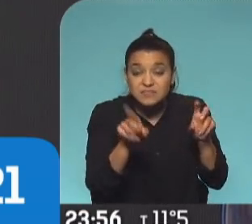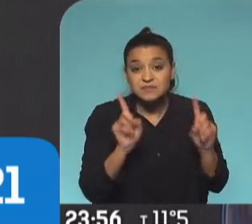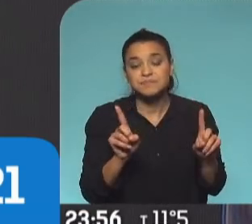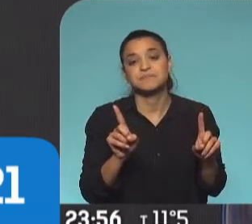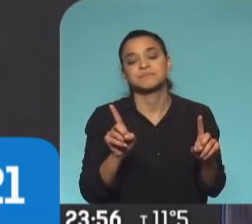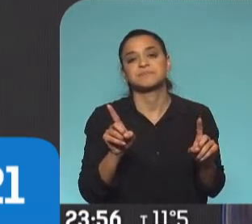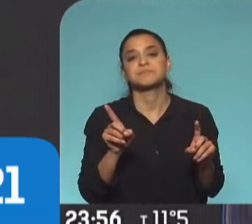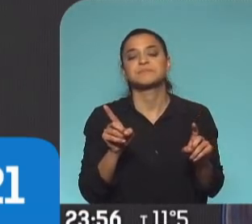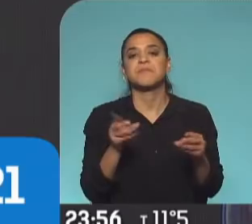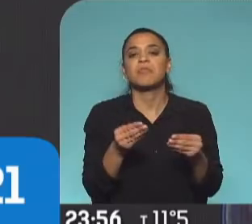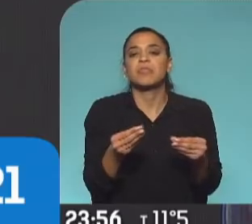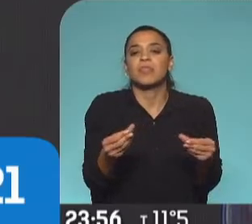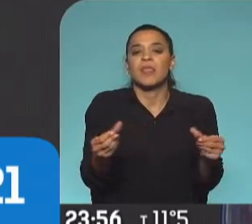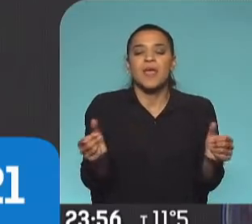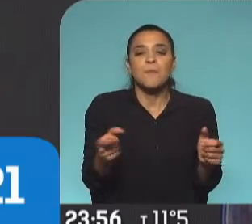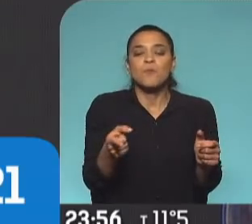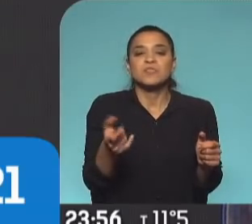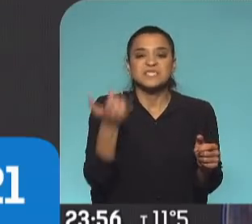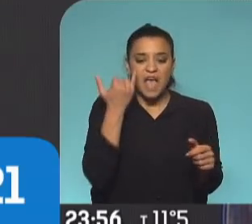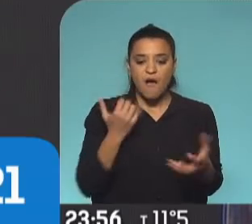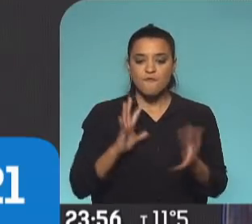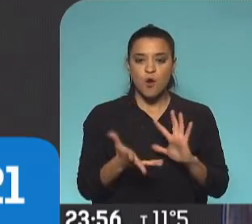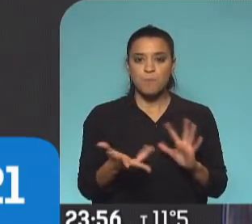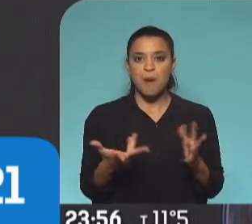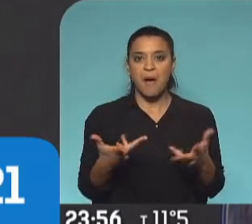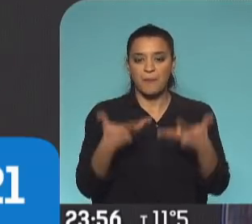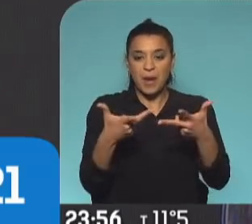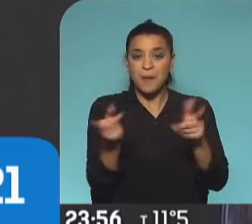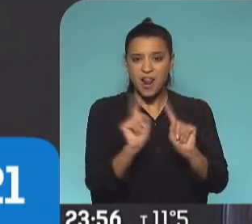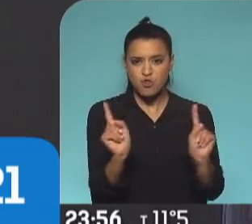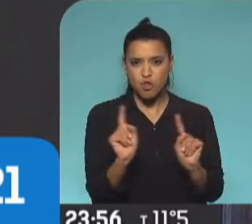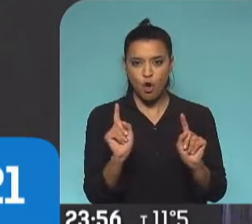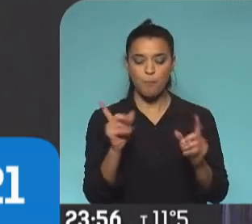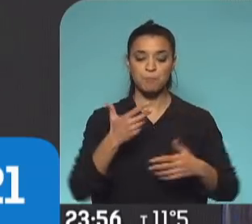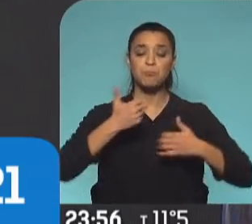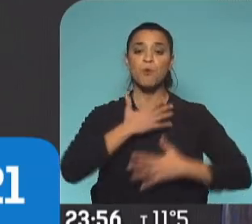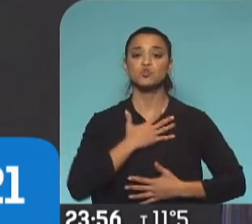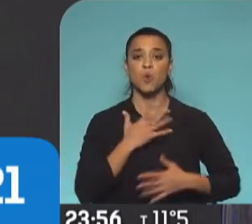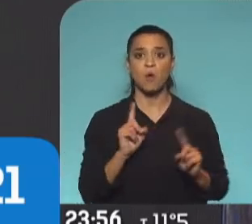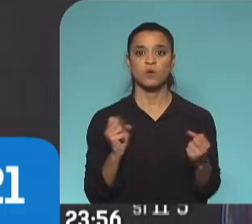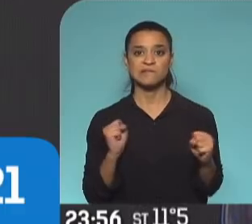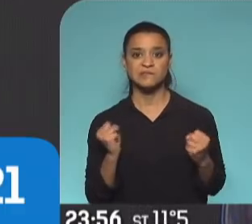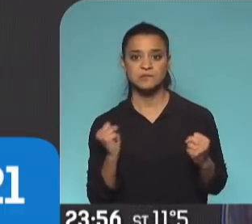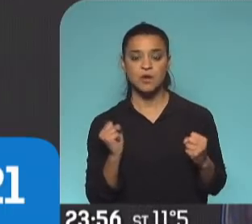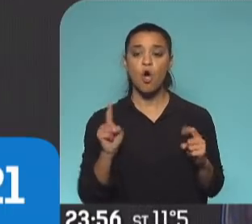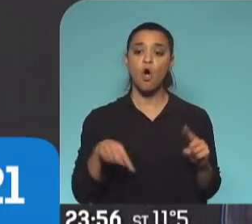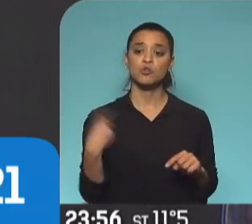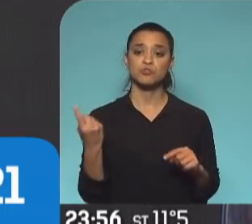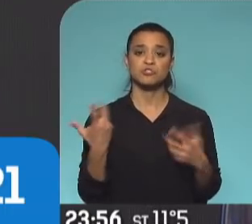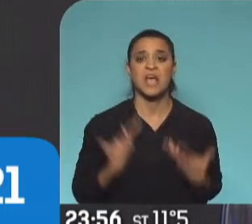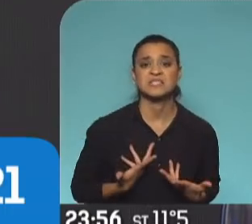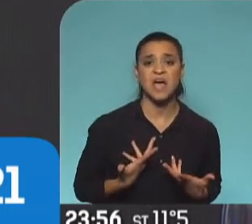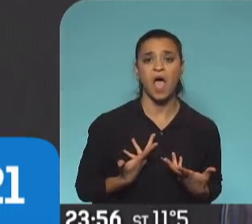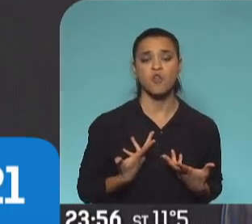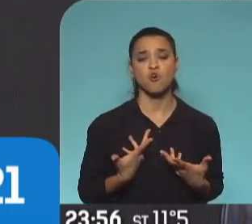bastante licuados ya desde lo no verbal. Uno los ve en una postura que por ahí unos más tensos, otros que se